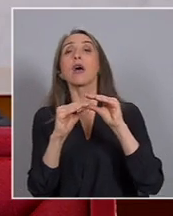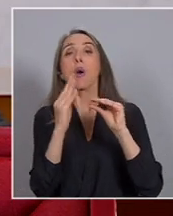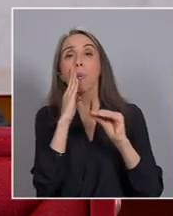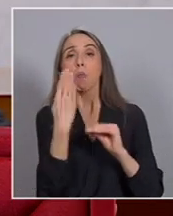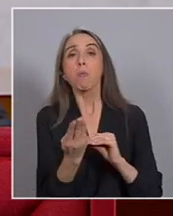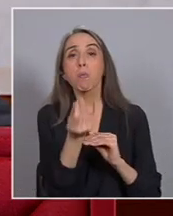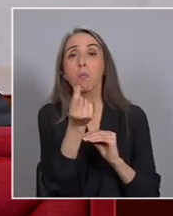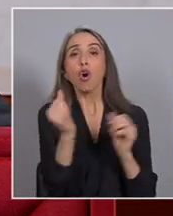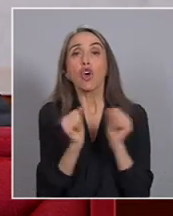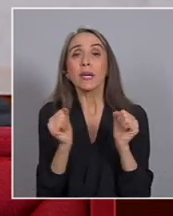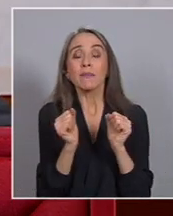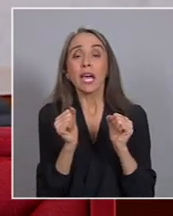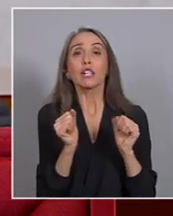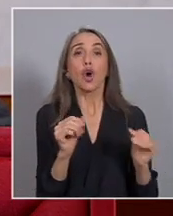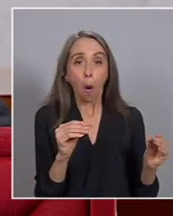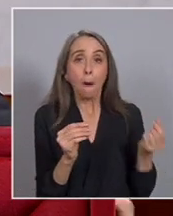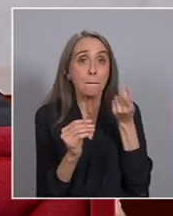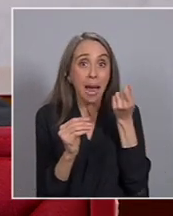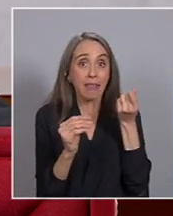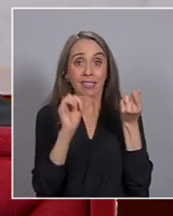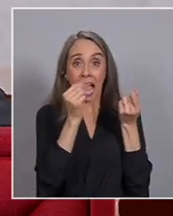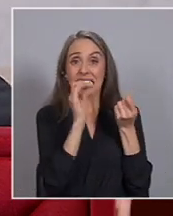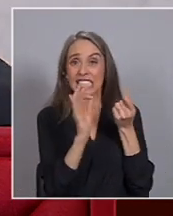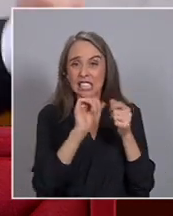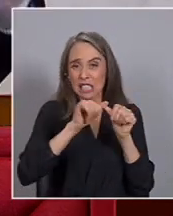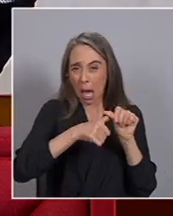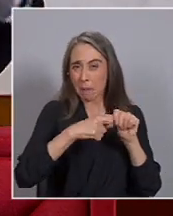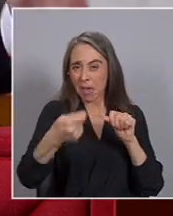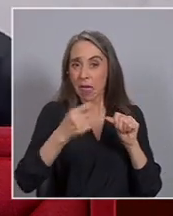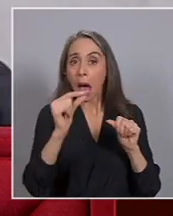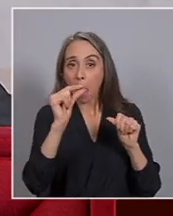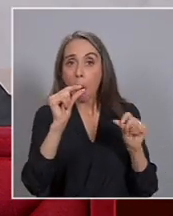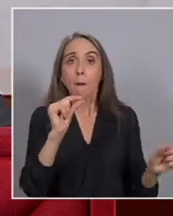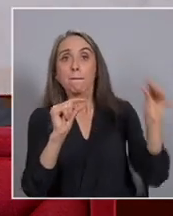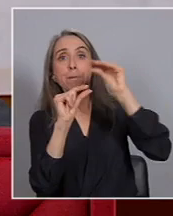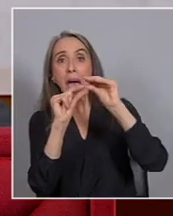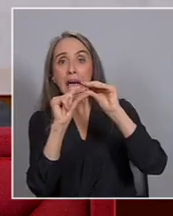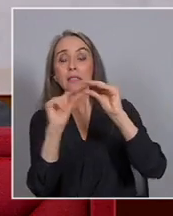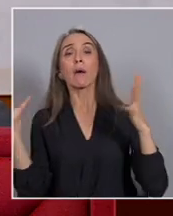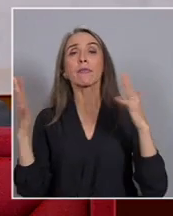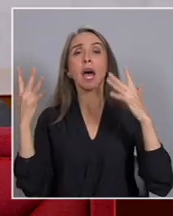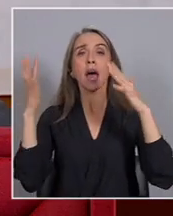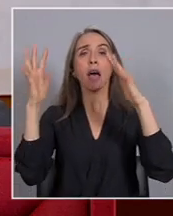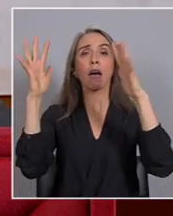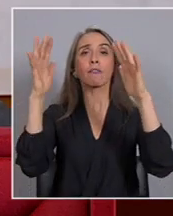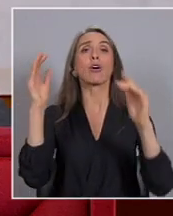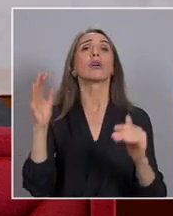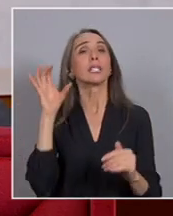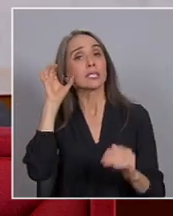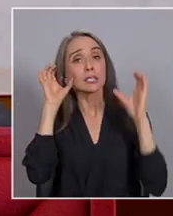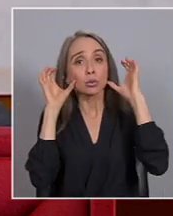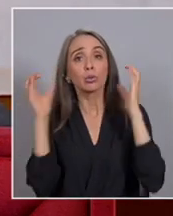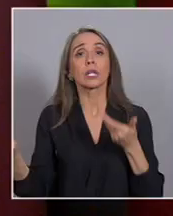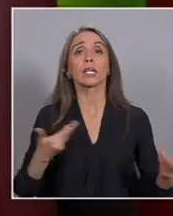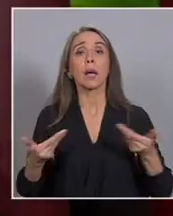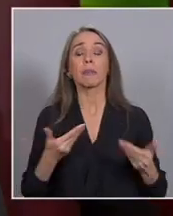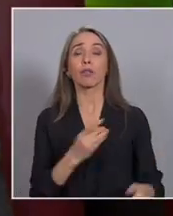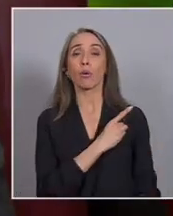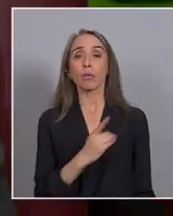invierno con un aporte adicional, escuchando la demanda levantada por los